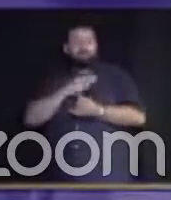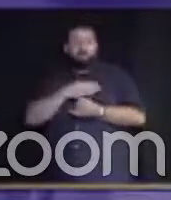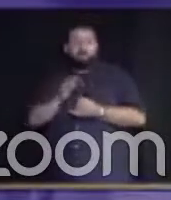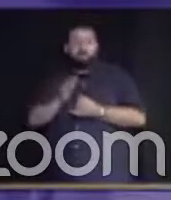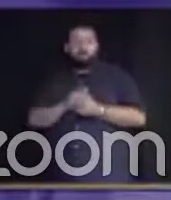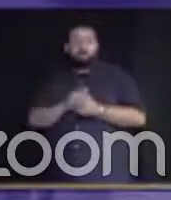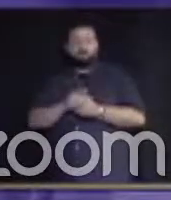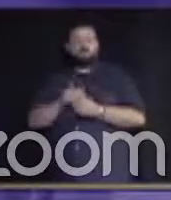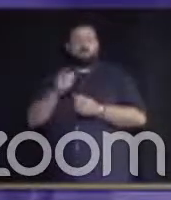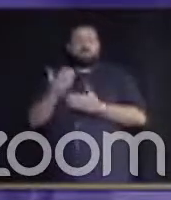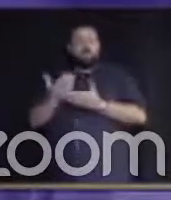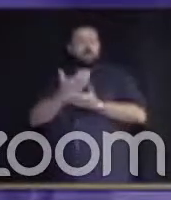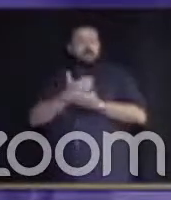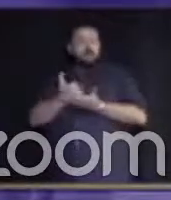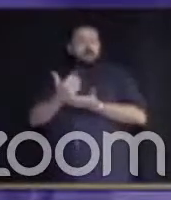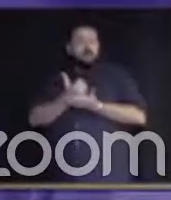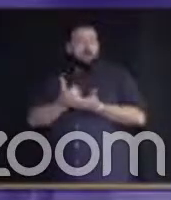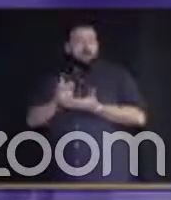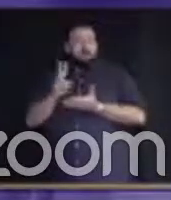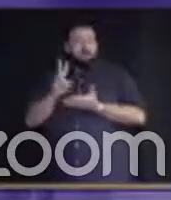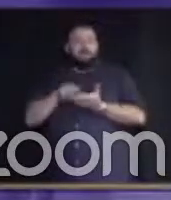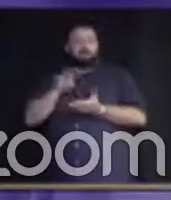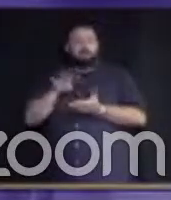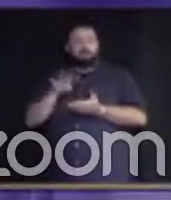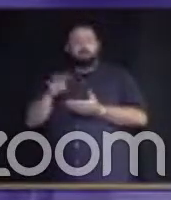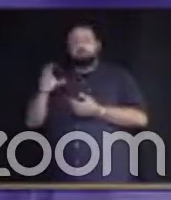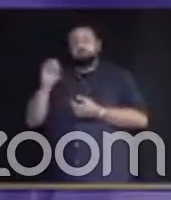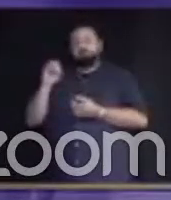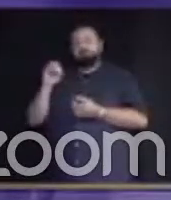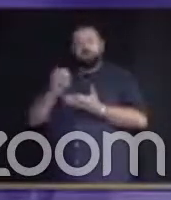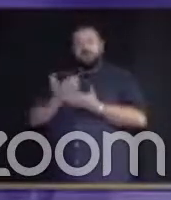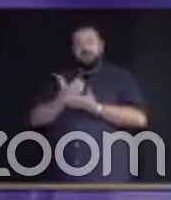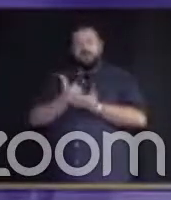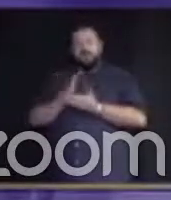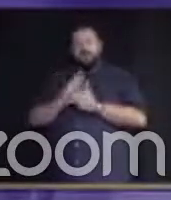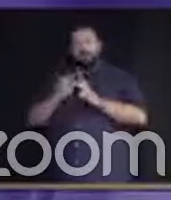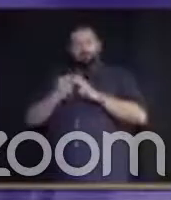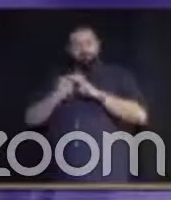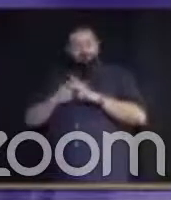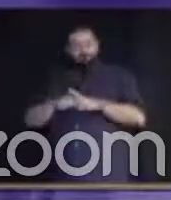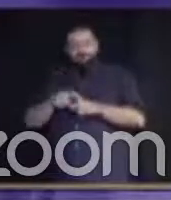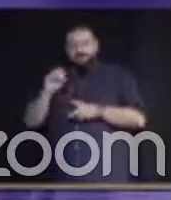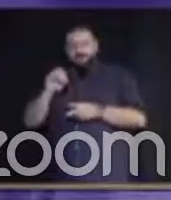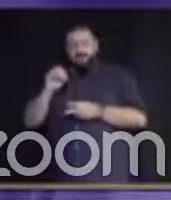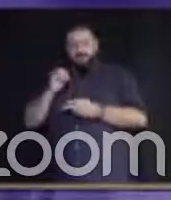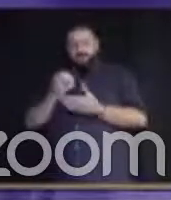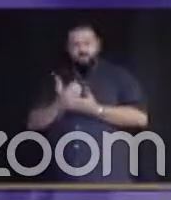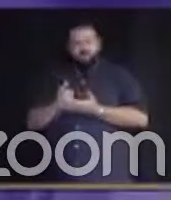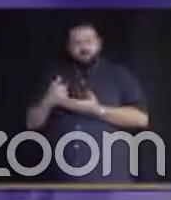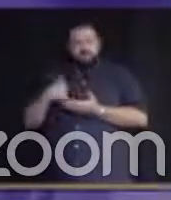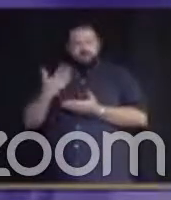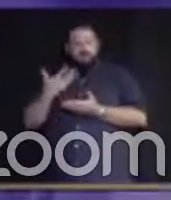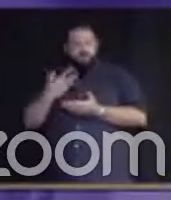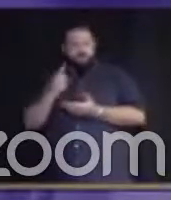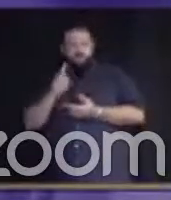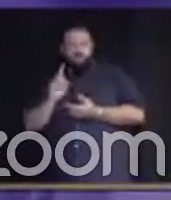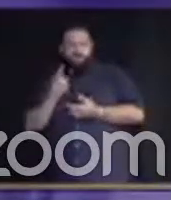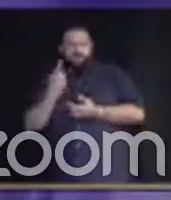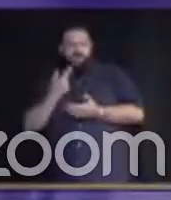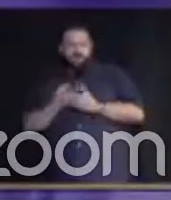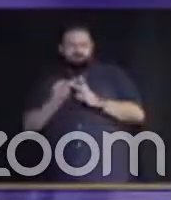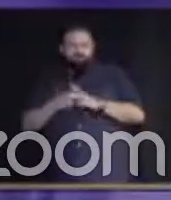Y bueno, sus ganancias en el 2019 eran cero, porque apenas acaban de arrancar. O sea, bueno, aquí tengo un